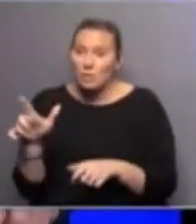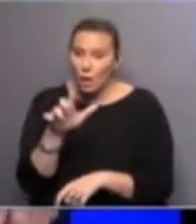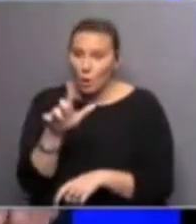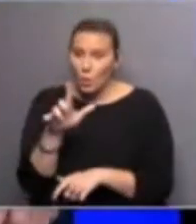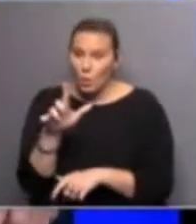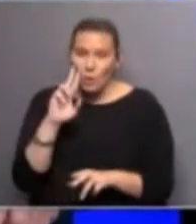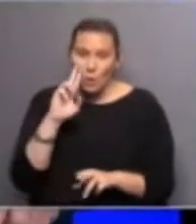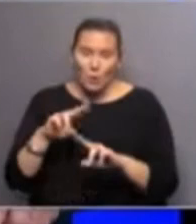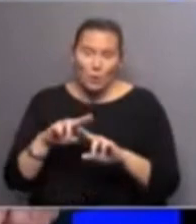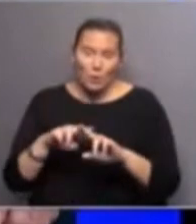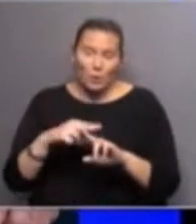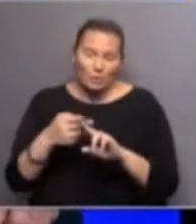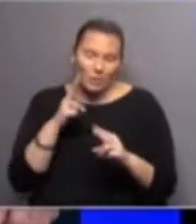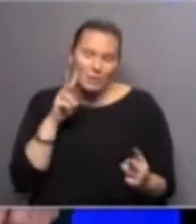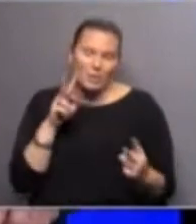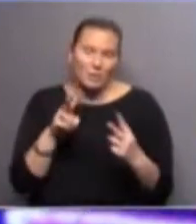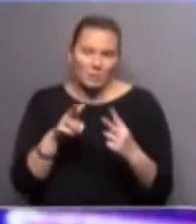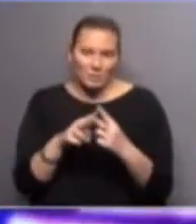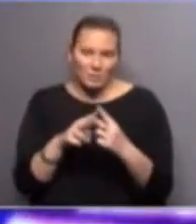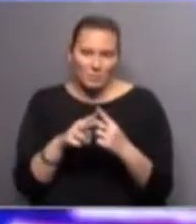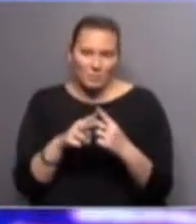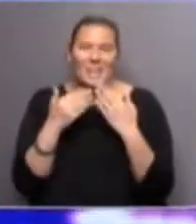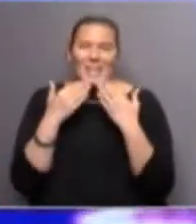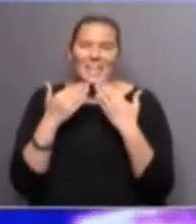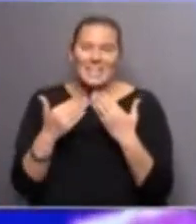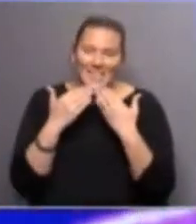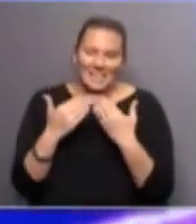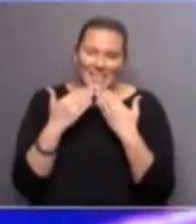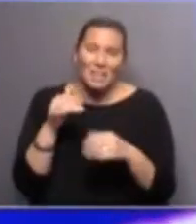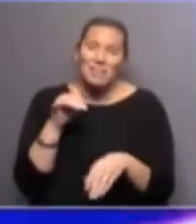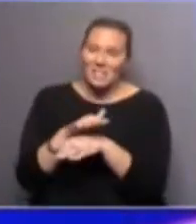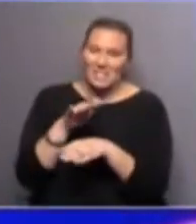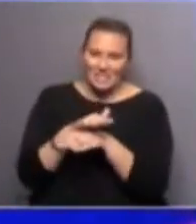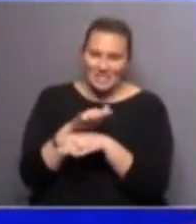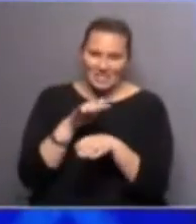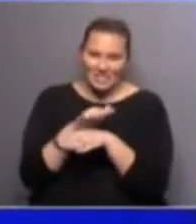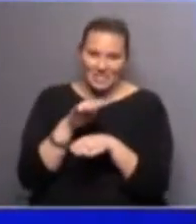los vuelvo a encontrar. Gracias. Muchas gracias. Por favor, gracias a ustedes. Felicitaciones. Gracias.